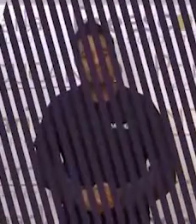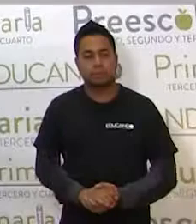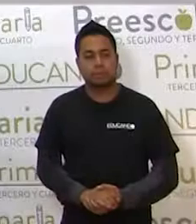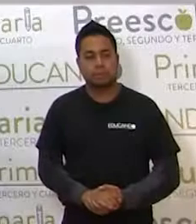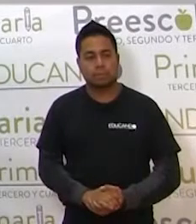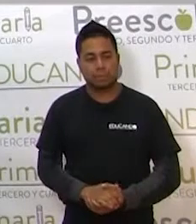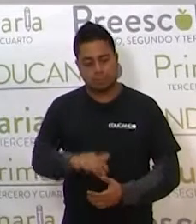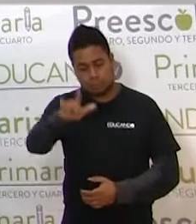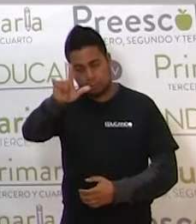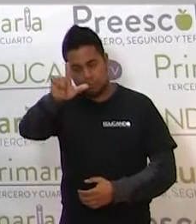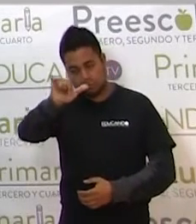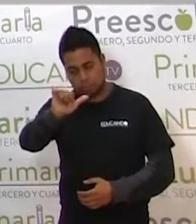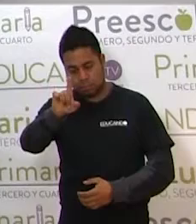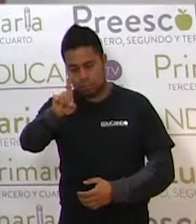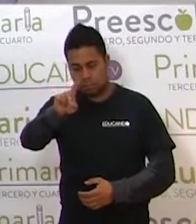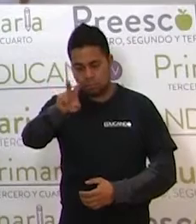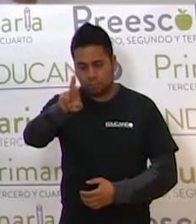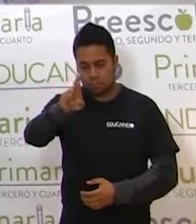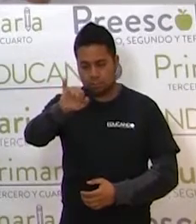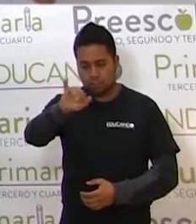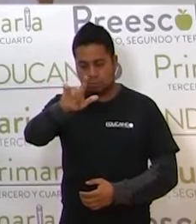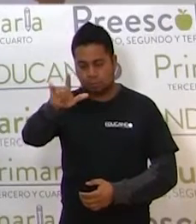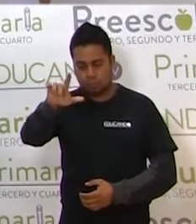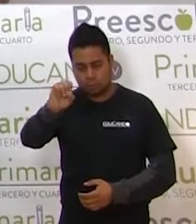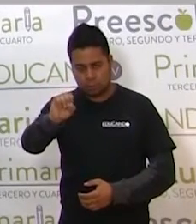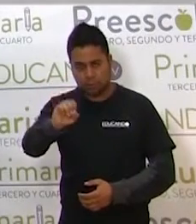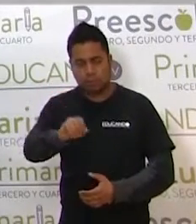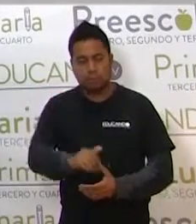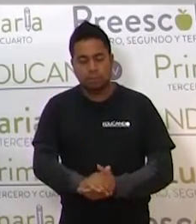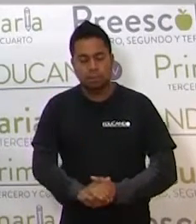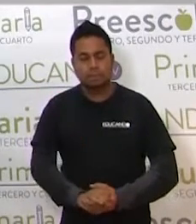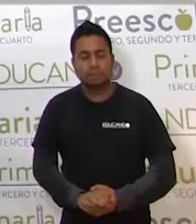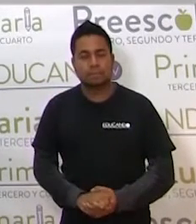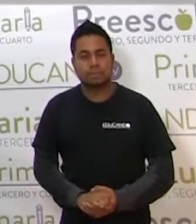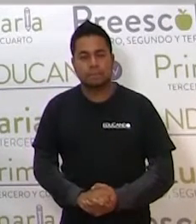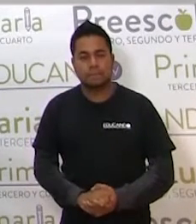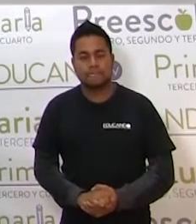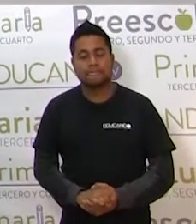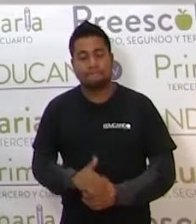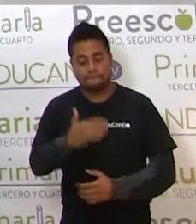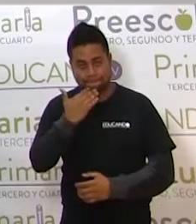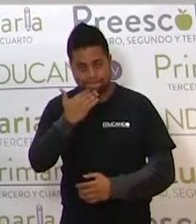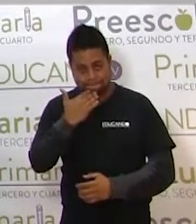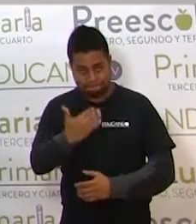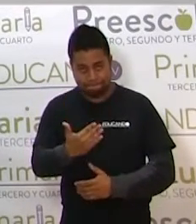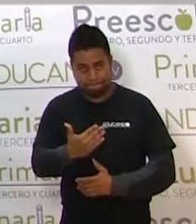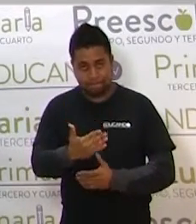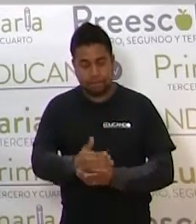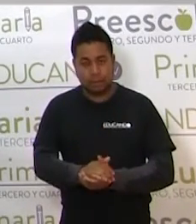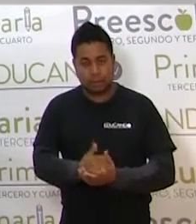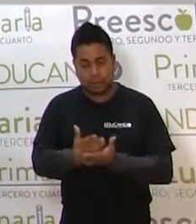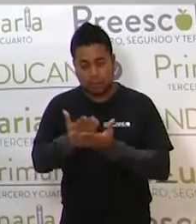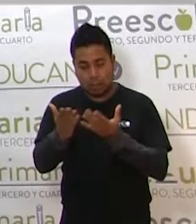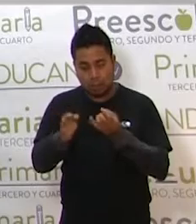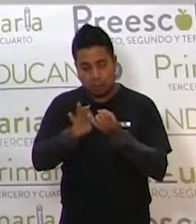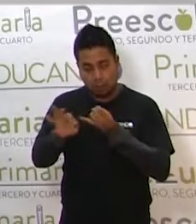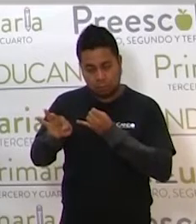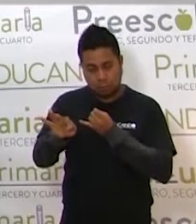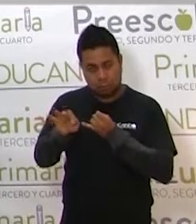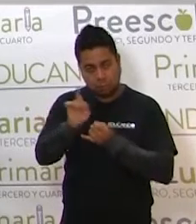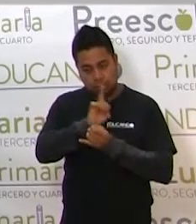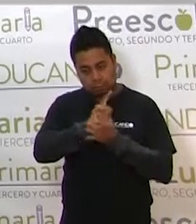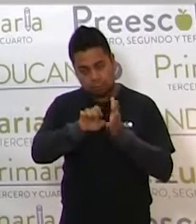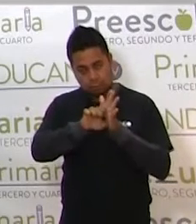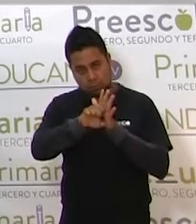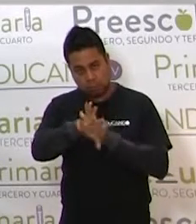la dra yo y por último un ejemplo de lo que